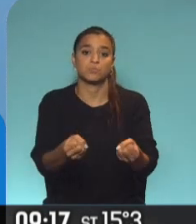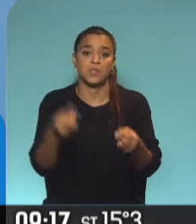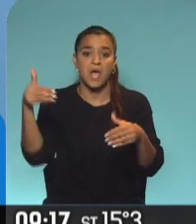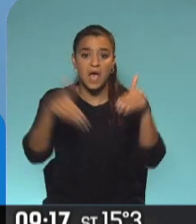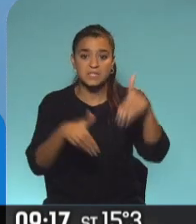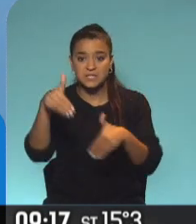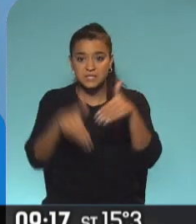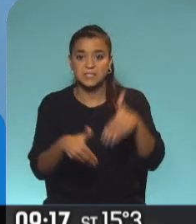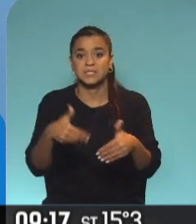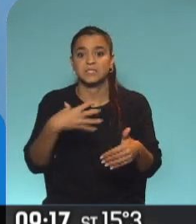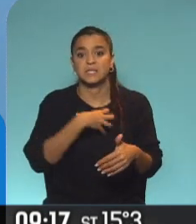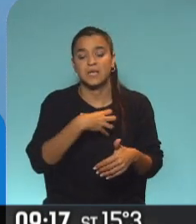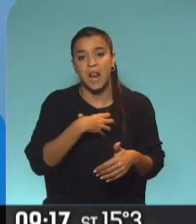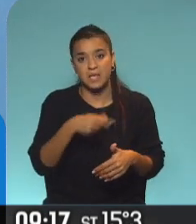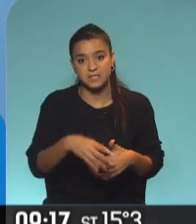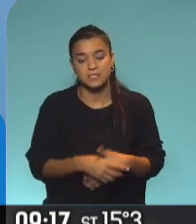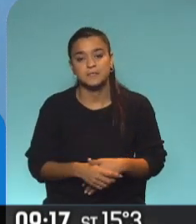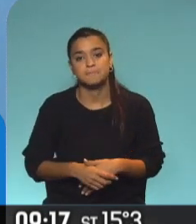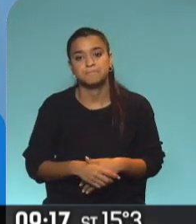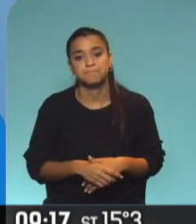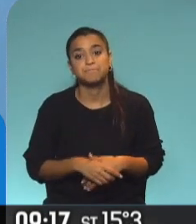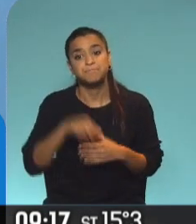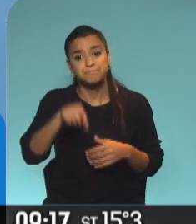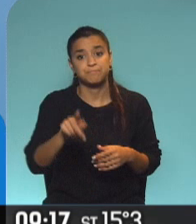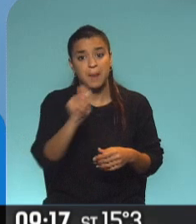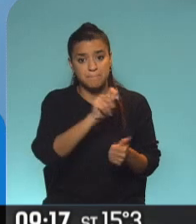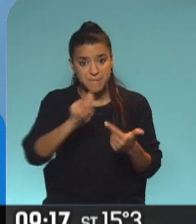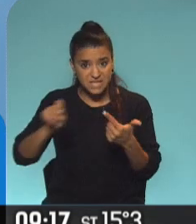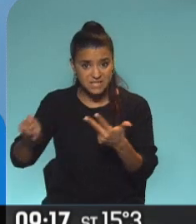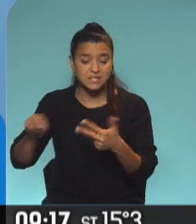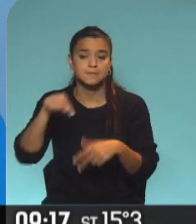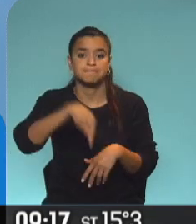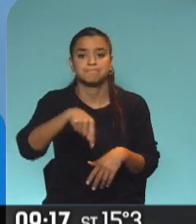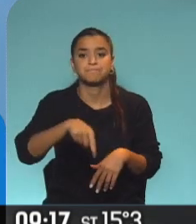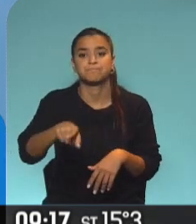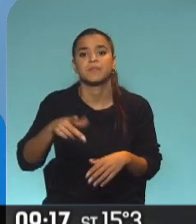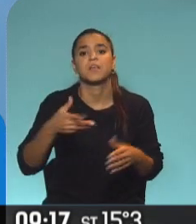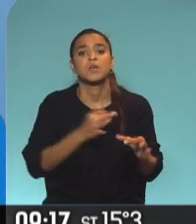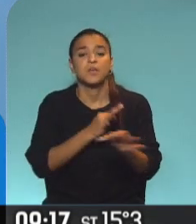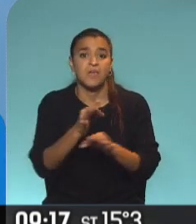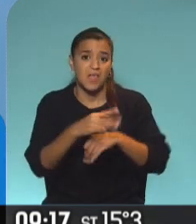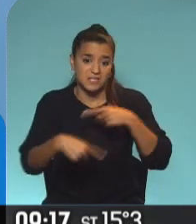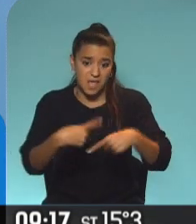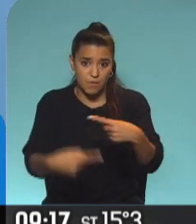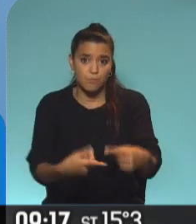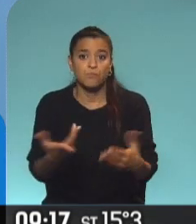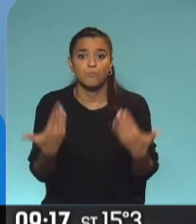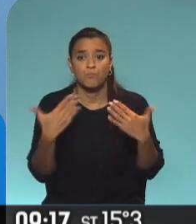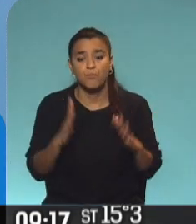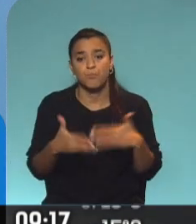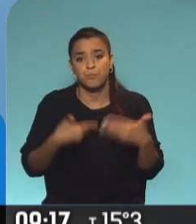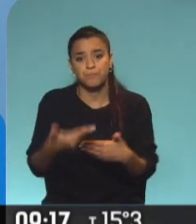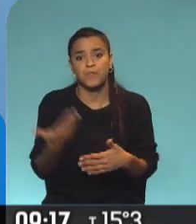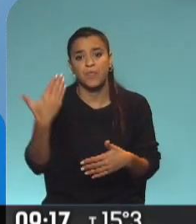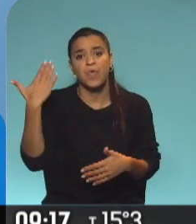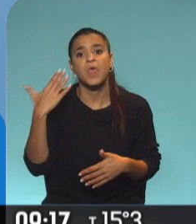asistencia presencial a las clases. Estos meses, en el marco del programa Seguimos Educando, que se puso en marcha